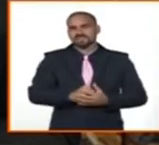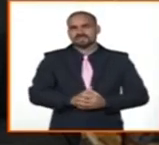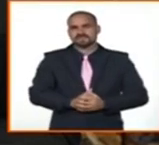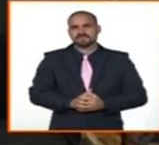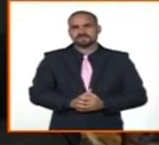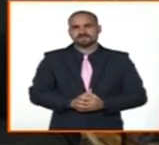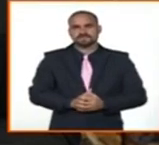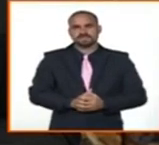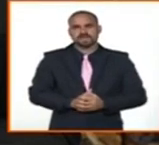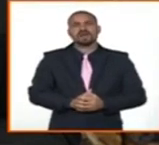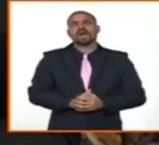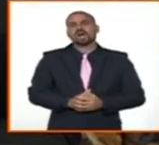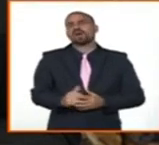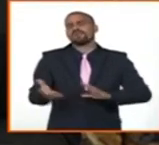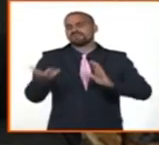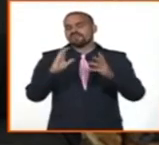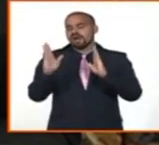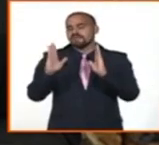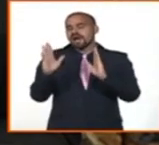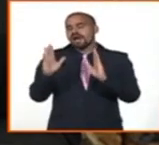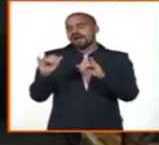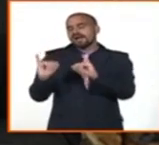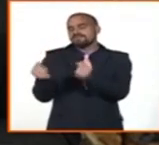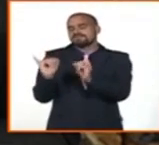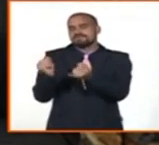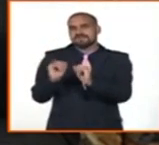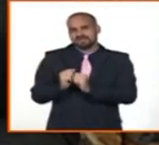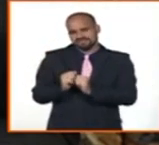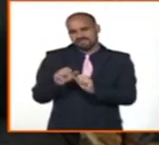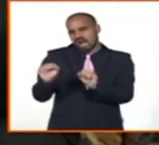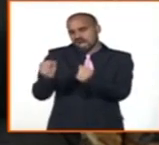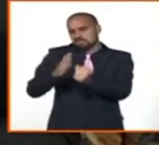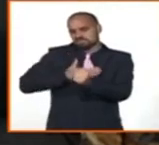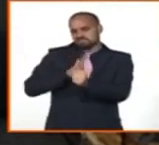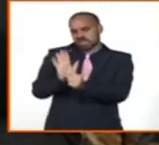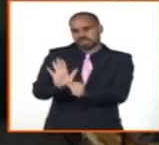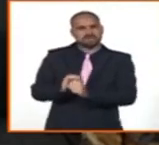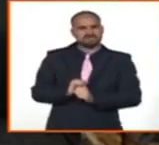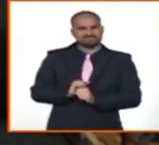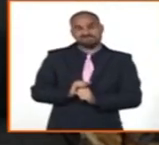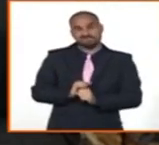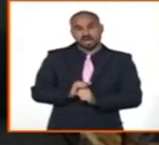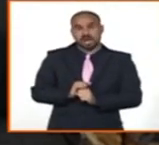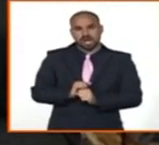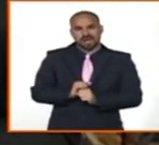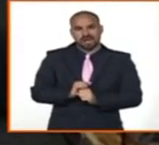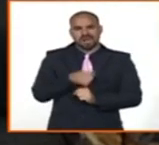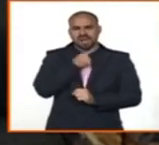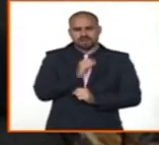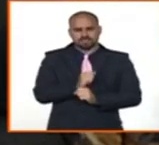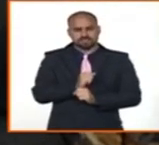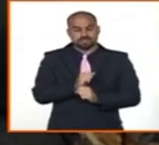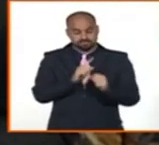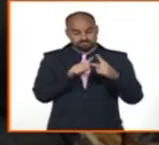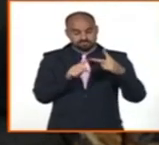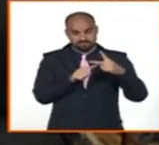la etapa imperialista del capitalismo. Y todo lo que esté relacionado con esos dos elementos, yo creo